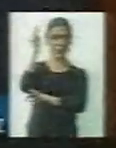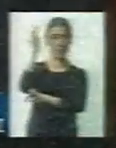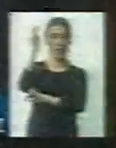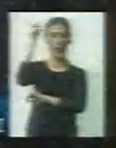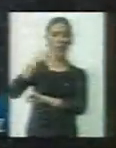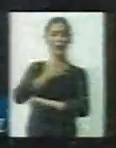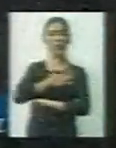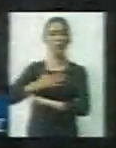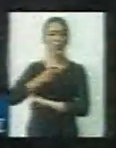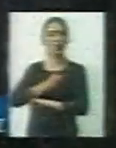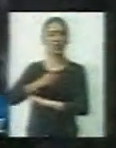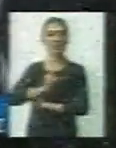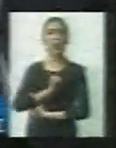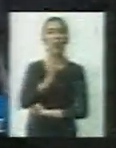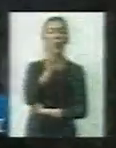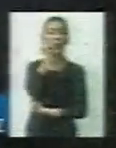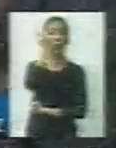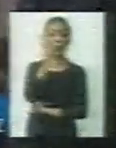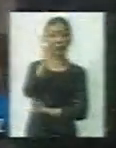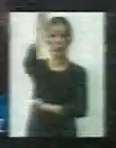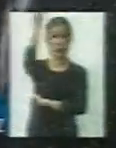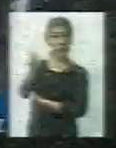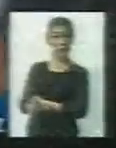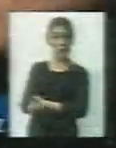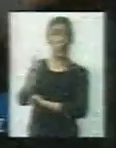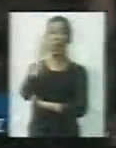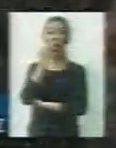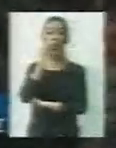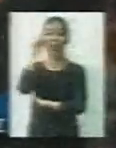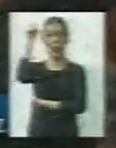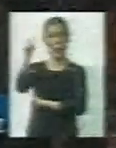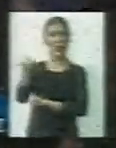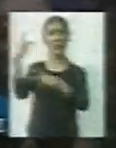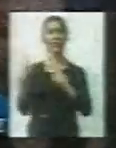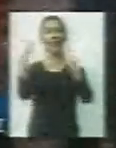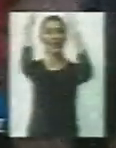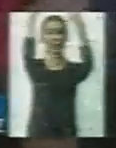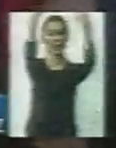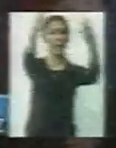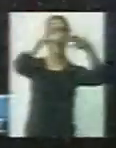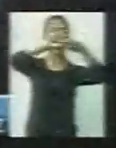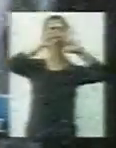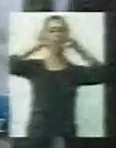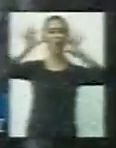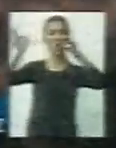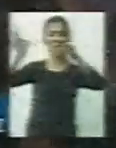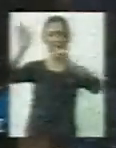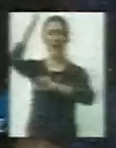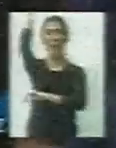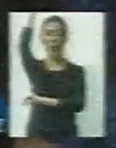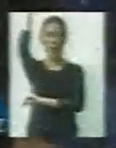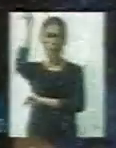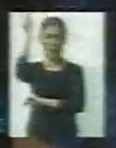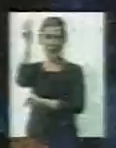sentir orgullosos y bueno, el hecho de estar becado por la Secretaría, bueno, un poco marca que no nos hemos equivocado en